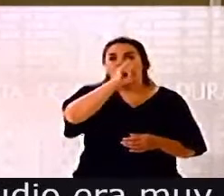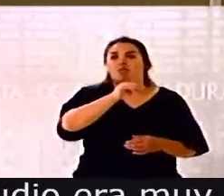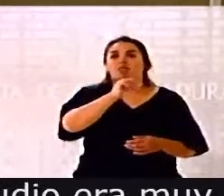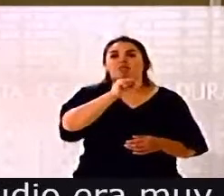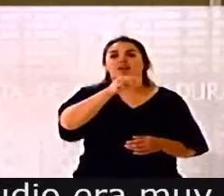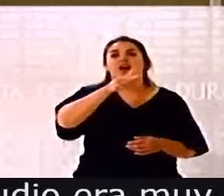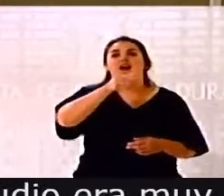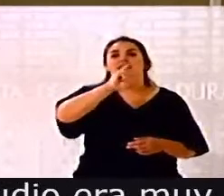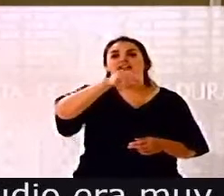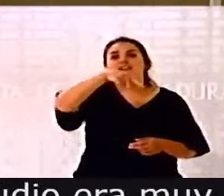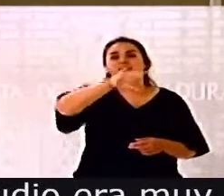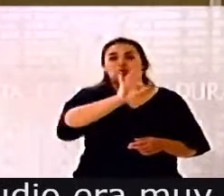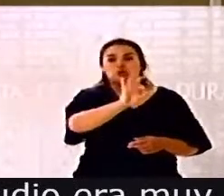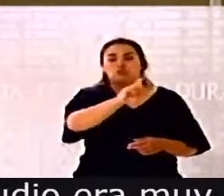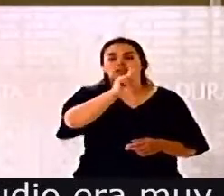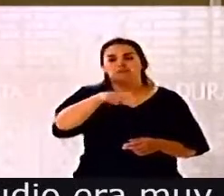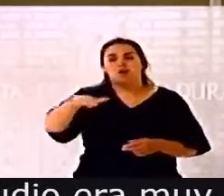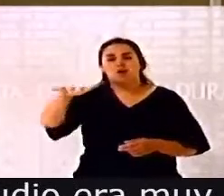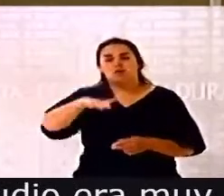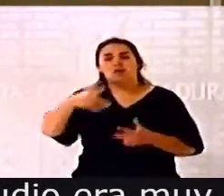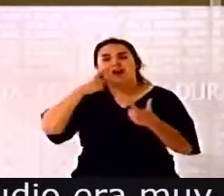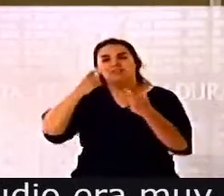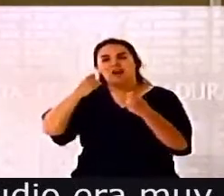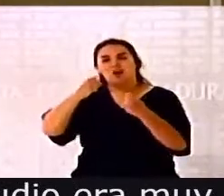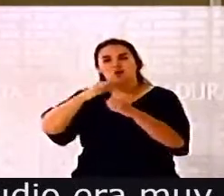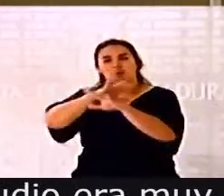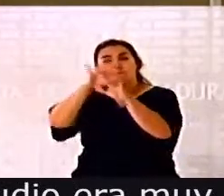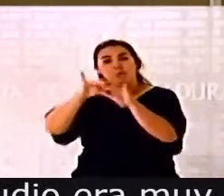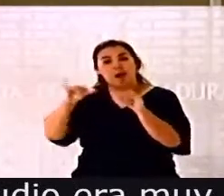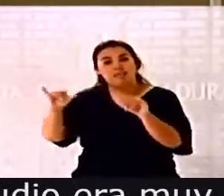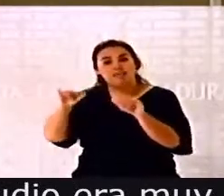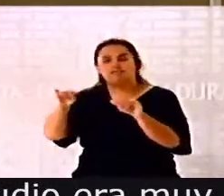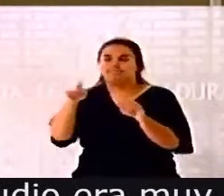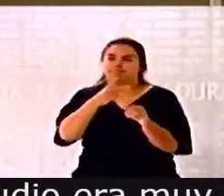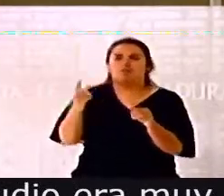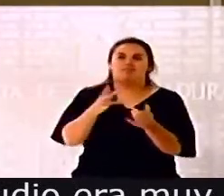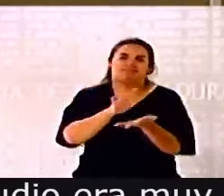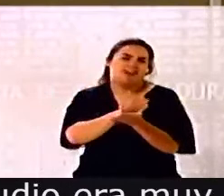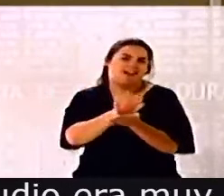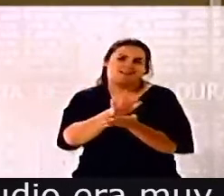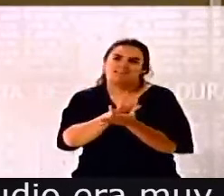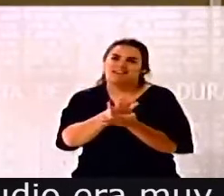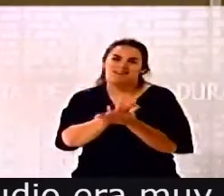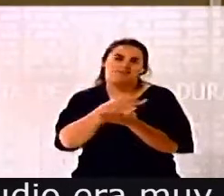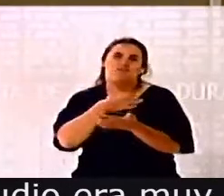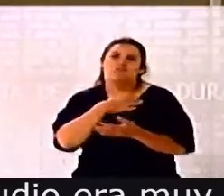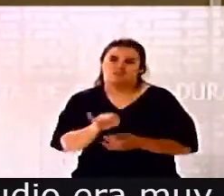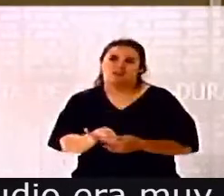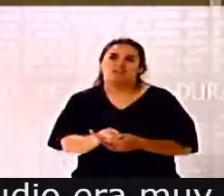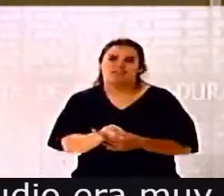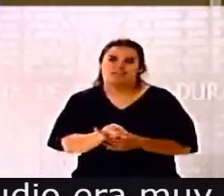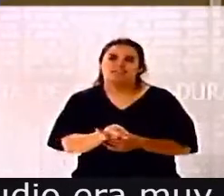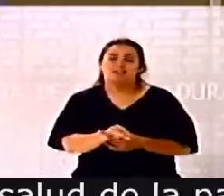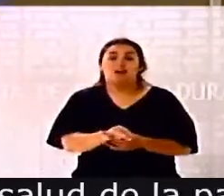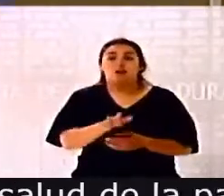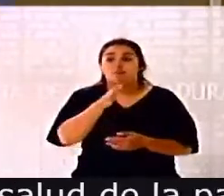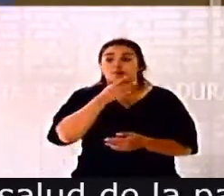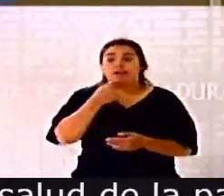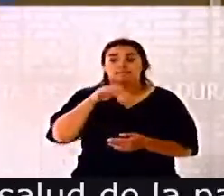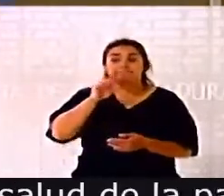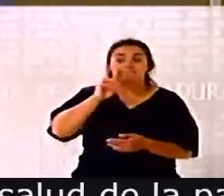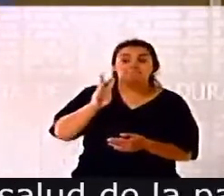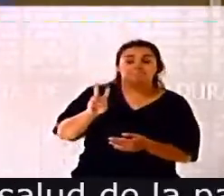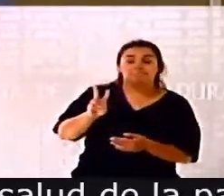como la zona de salud de La Paz pueden estar tranquilas y si en esa incidencia no se ha